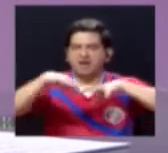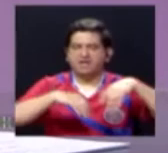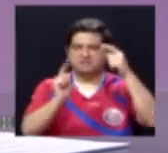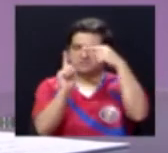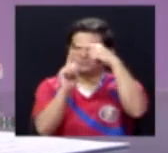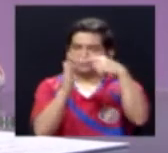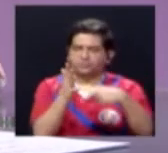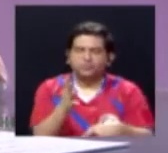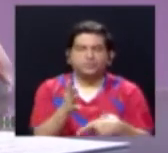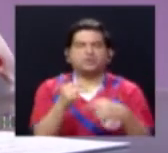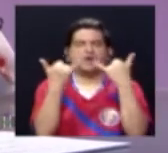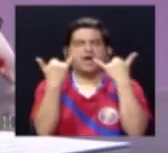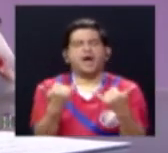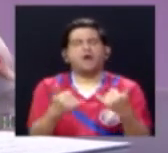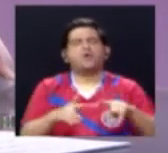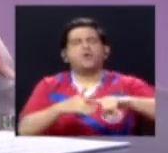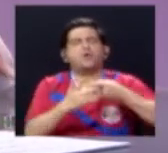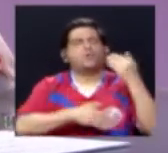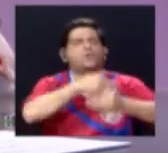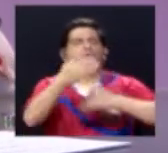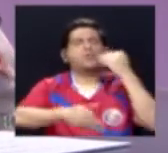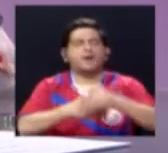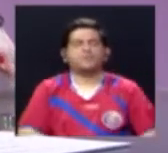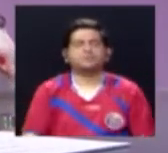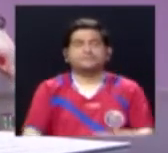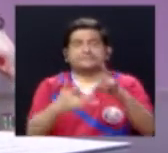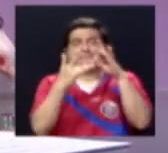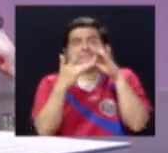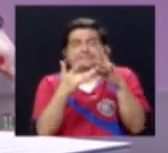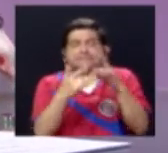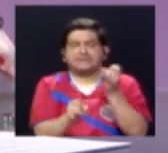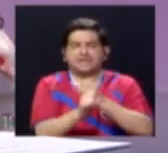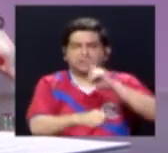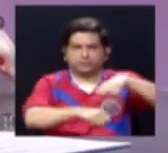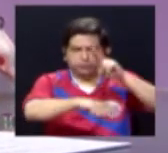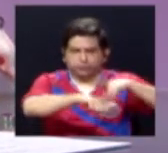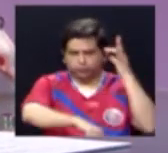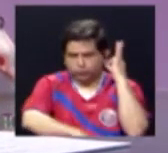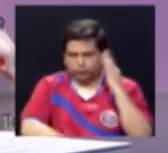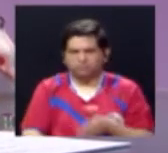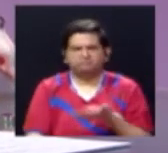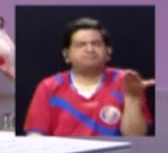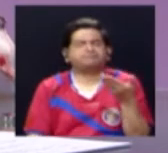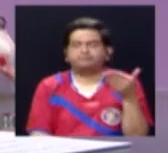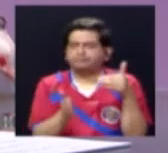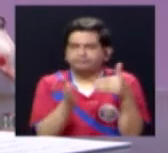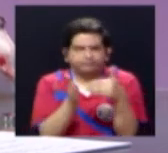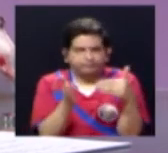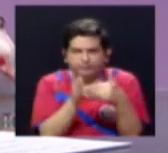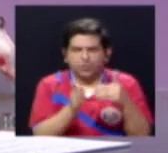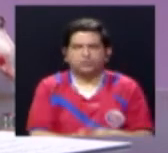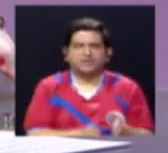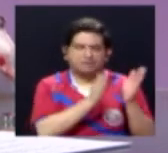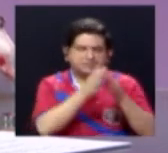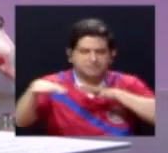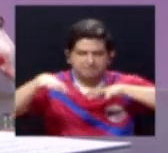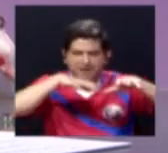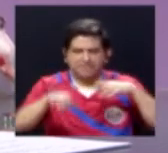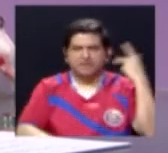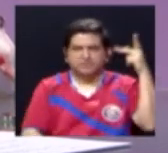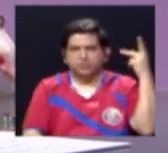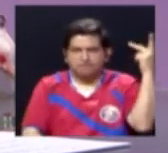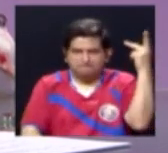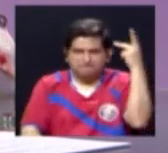ahora inicia marta un proceso muy particular para el dínamo que es de nuevo hacer el plan de acción de la